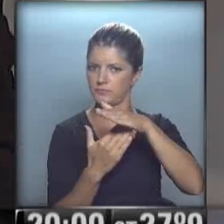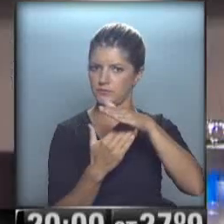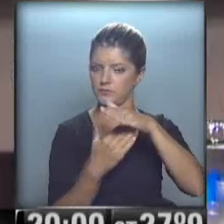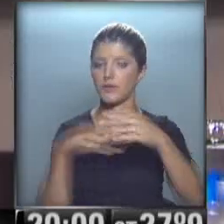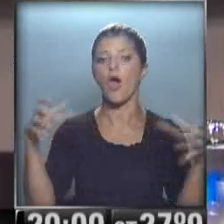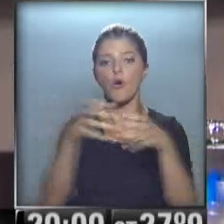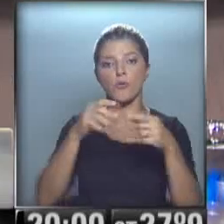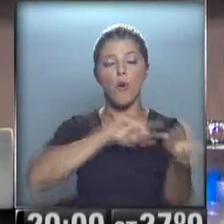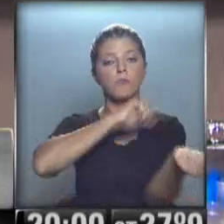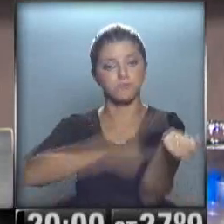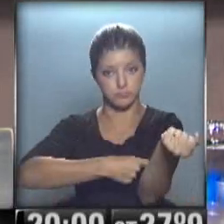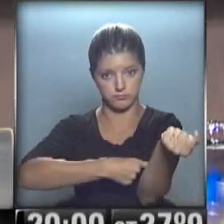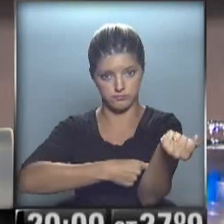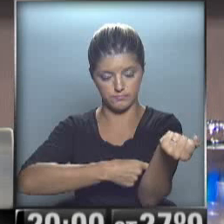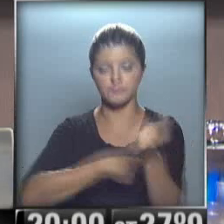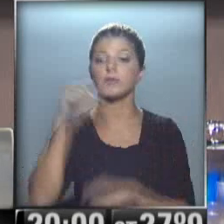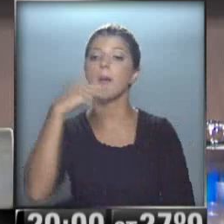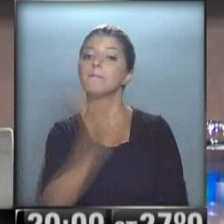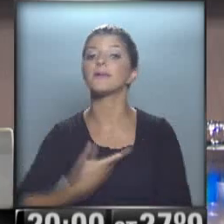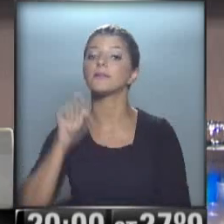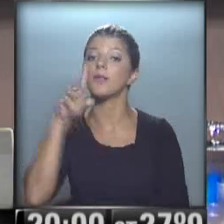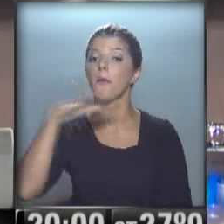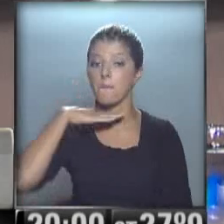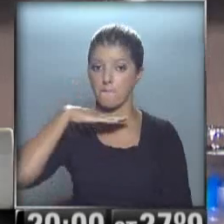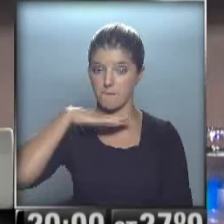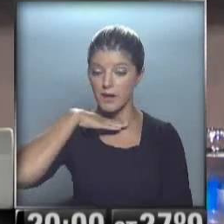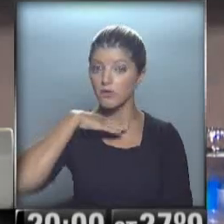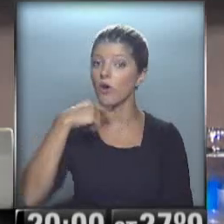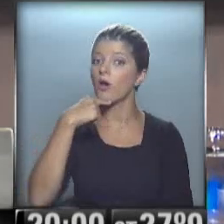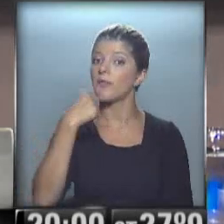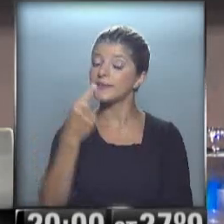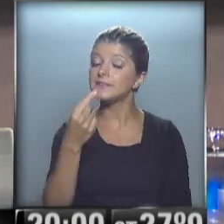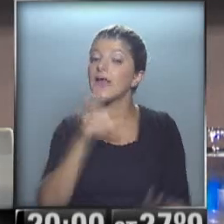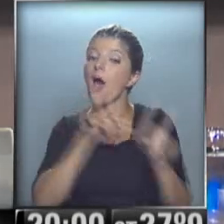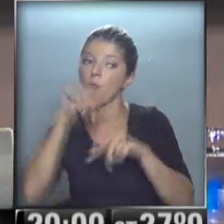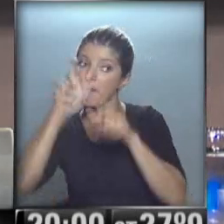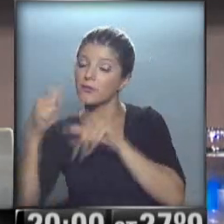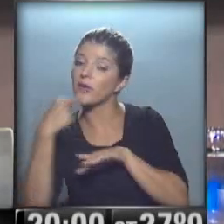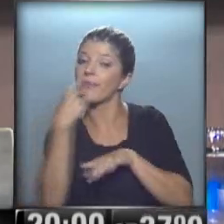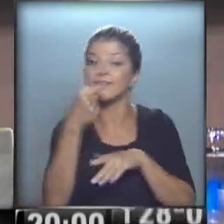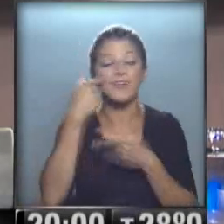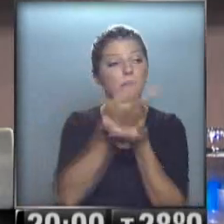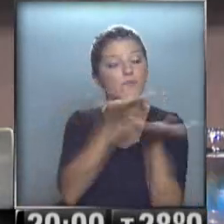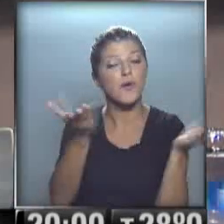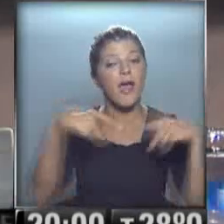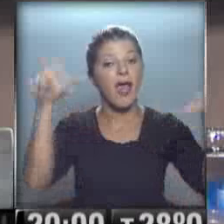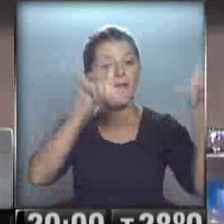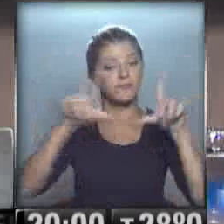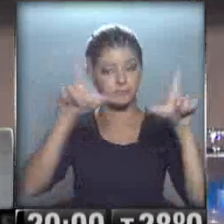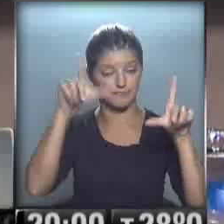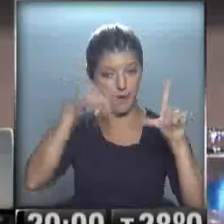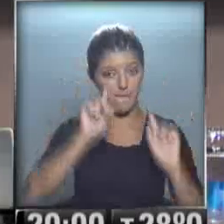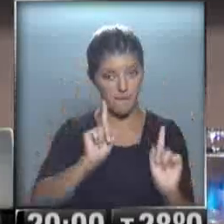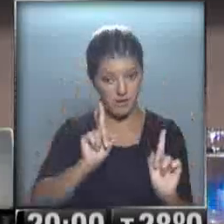monopólicos? El presidente de México, Enrique Peña Nieto, dicen muchos, es el hombre de Televisa en la presidencia de ese país.